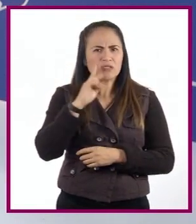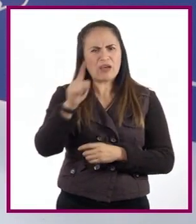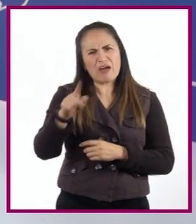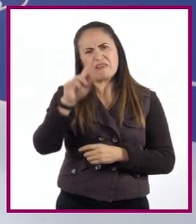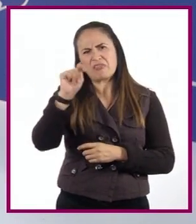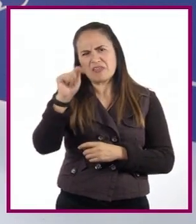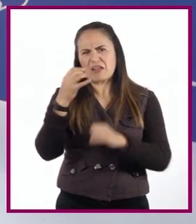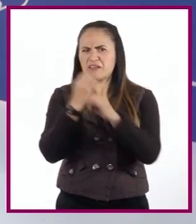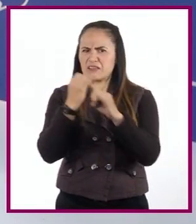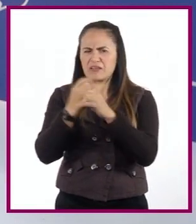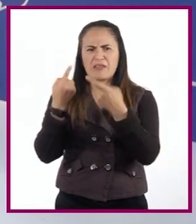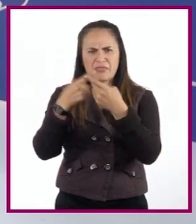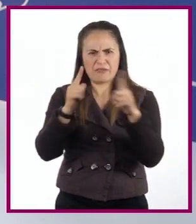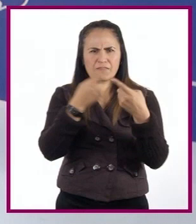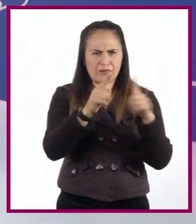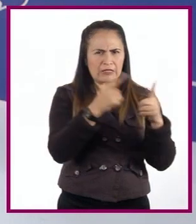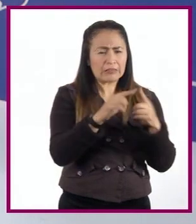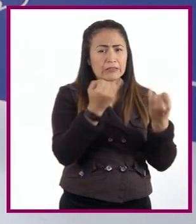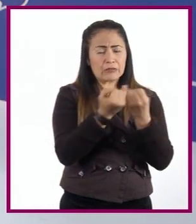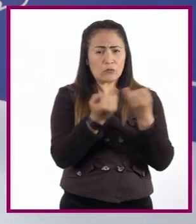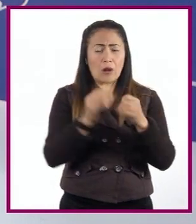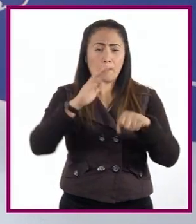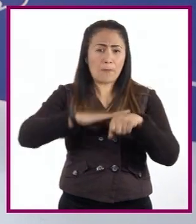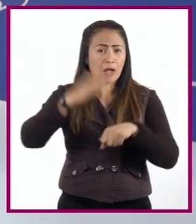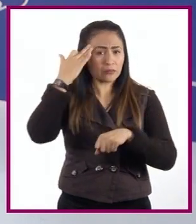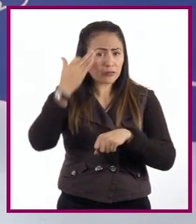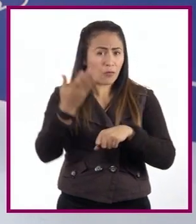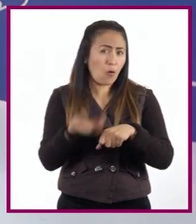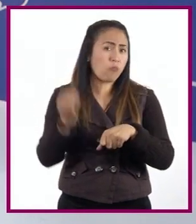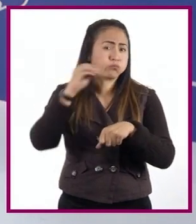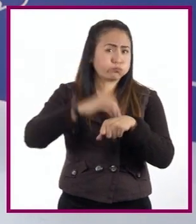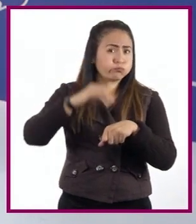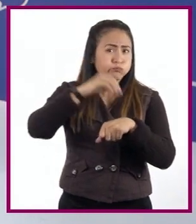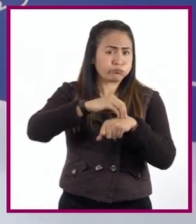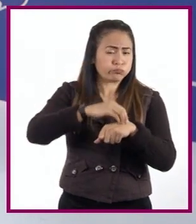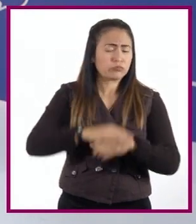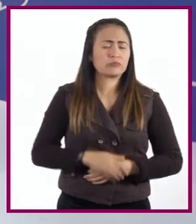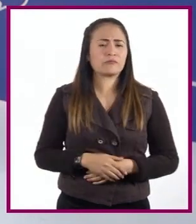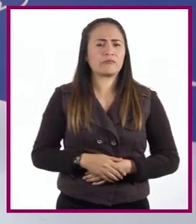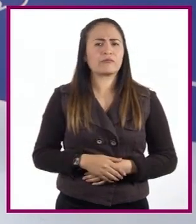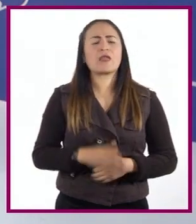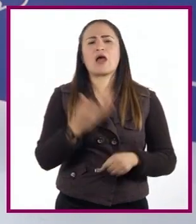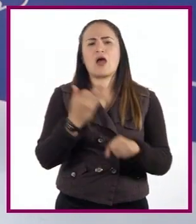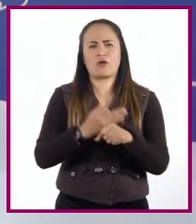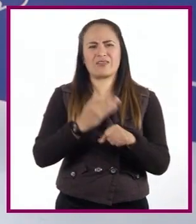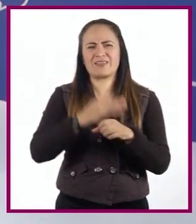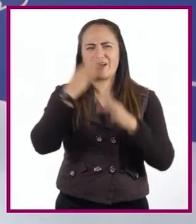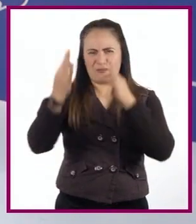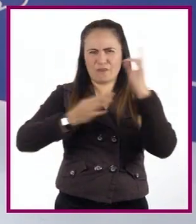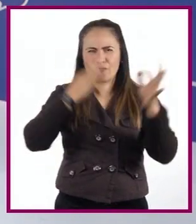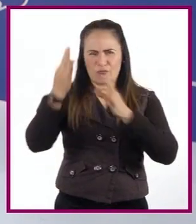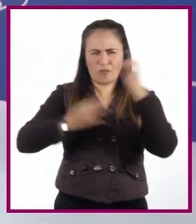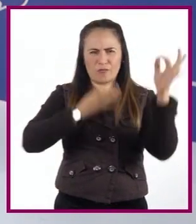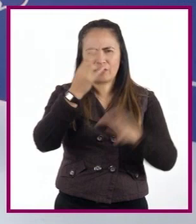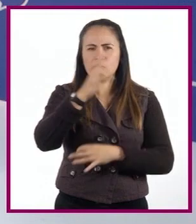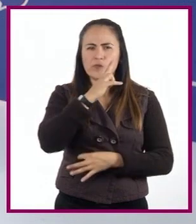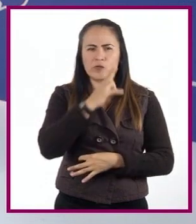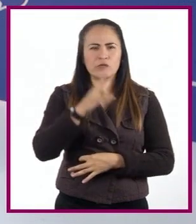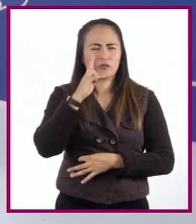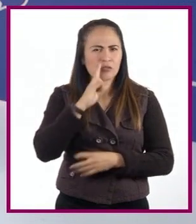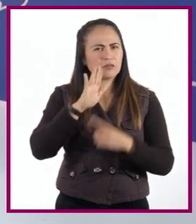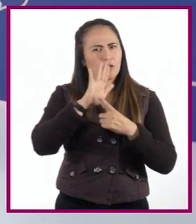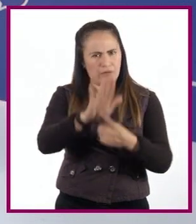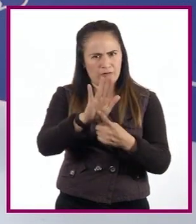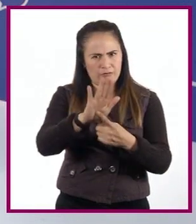por ello los hechos abarquen más tiempo. Para continuar, les compartiré una nota informativa, por lo que los invito a